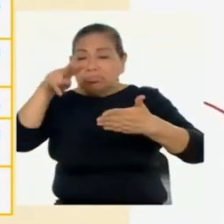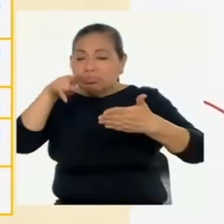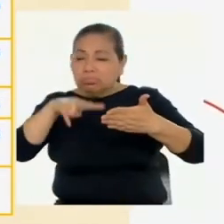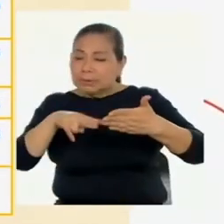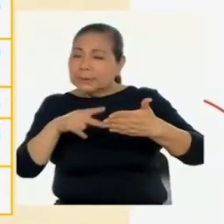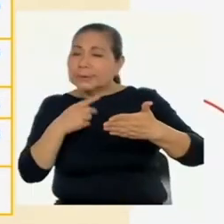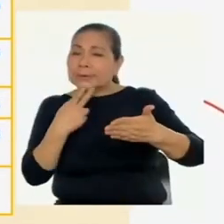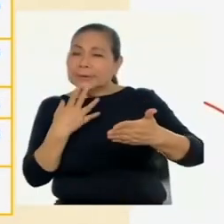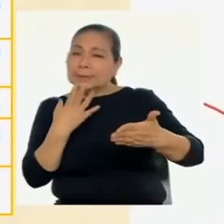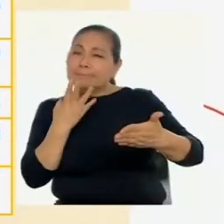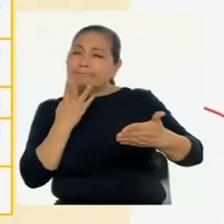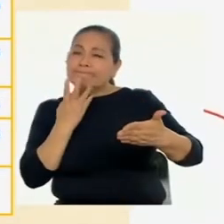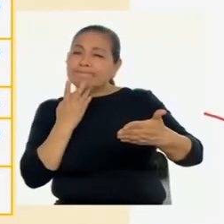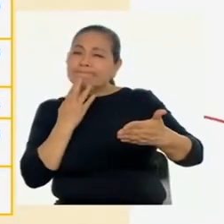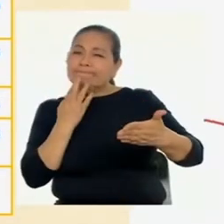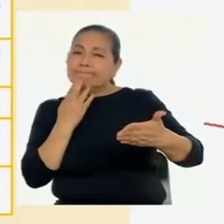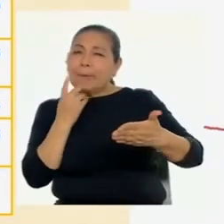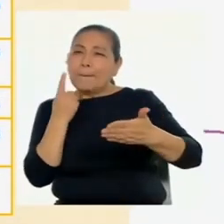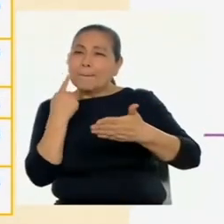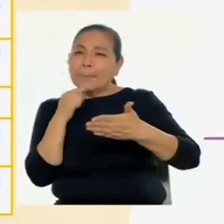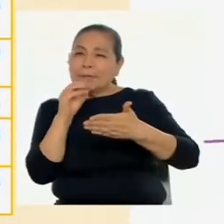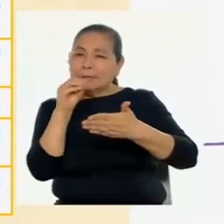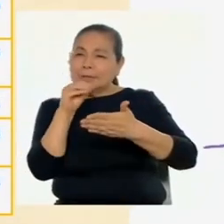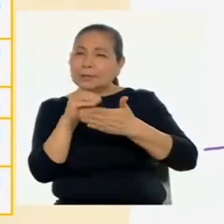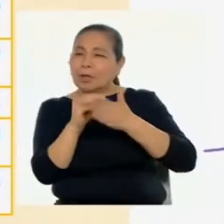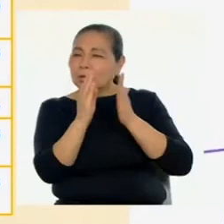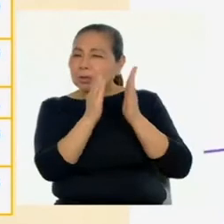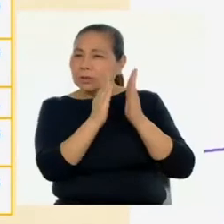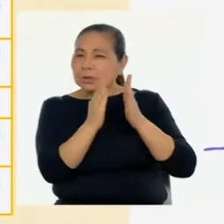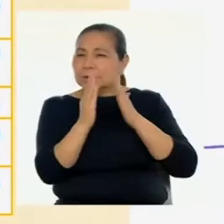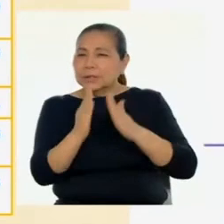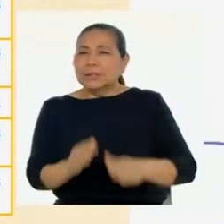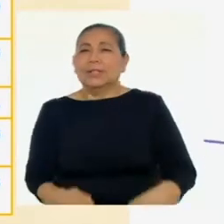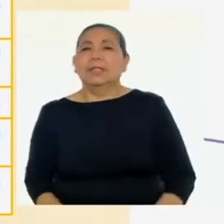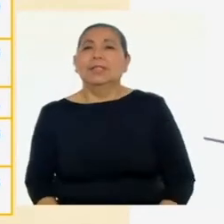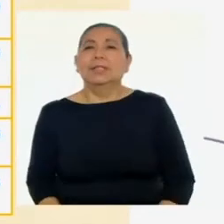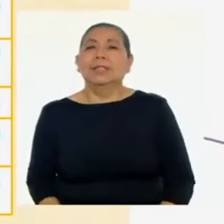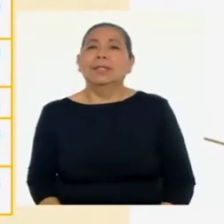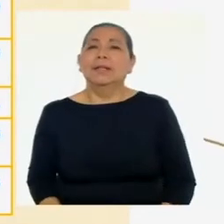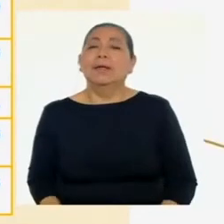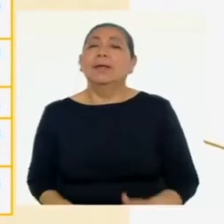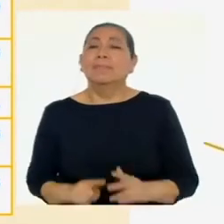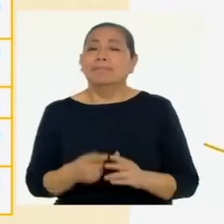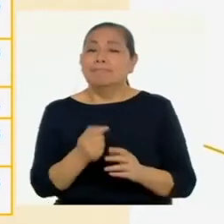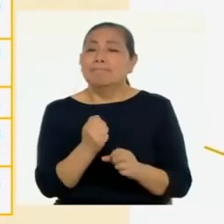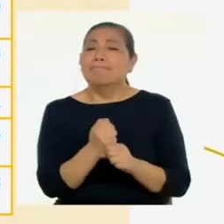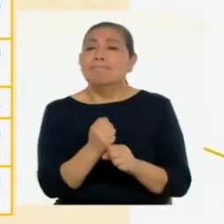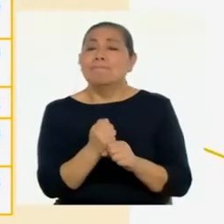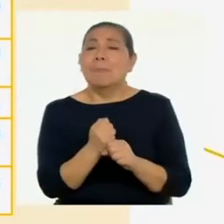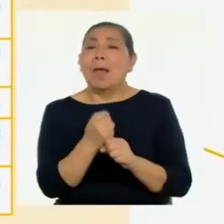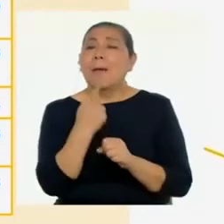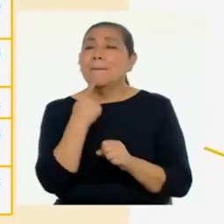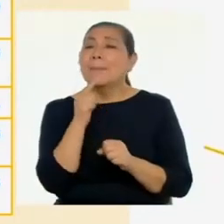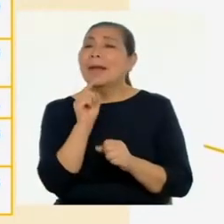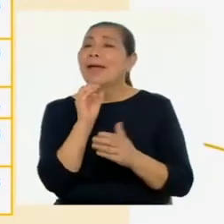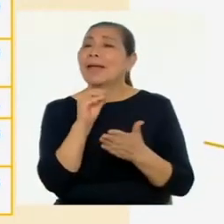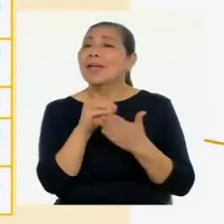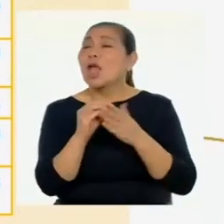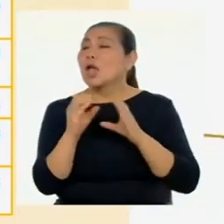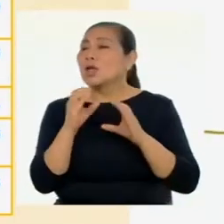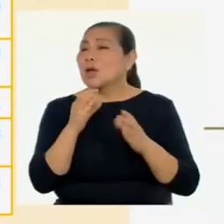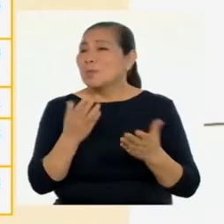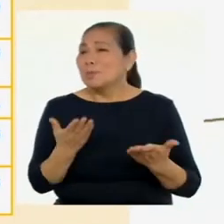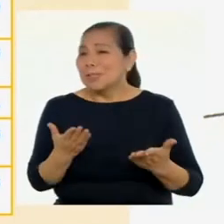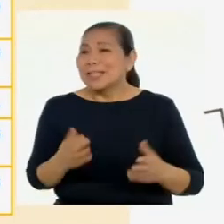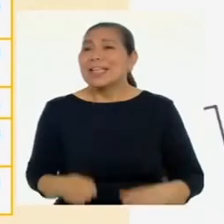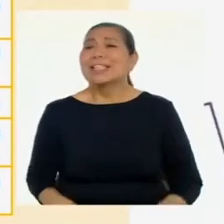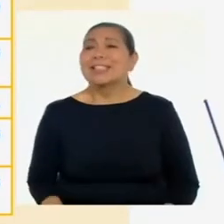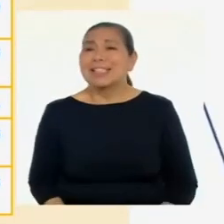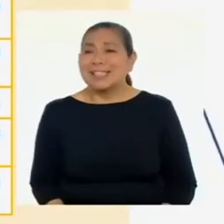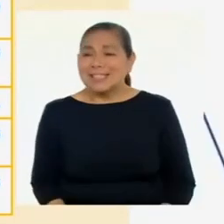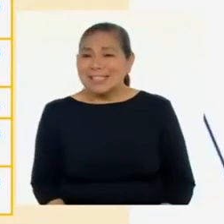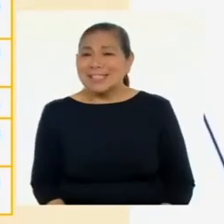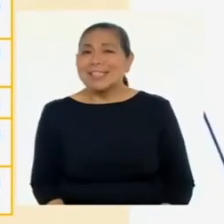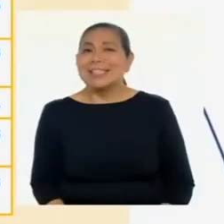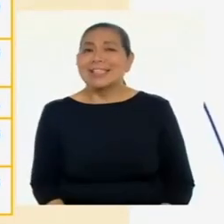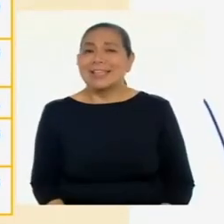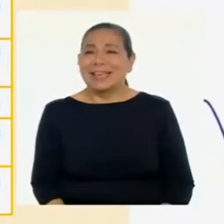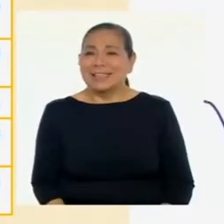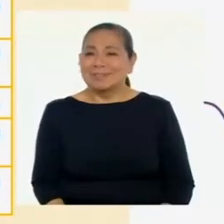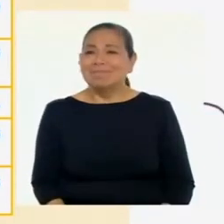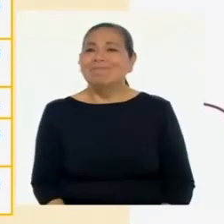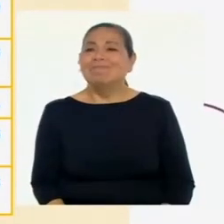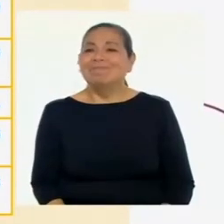evalúo de manera permanente si el contenido, la organización y los recursos empleados responden a la situación comunicativa.